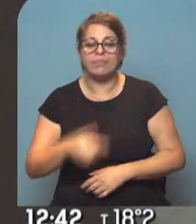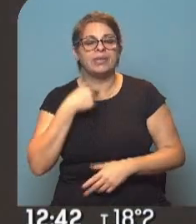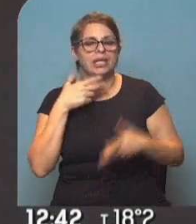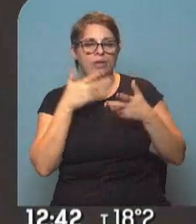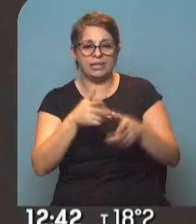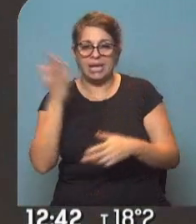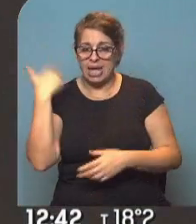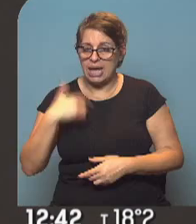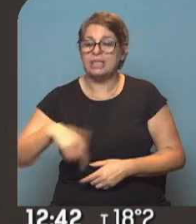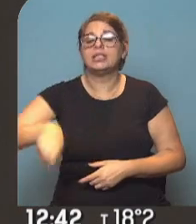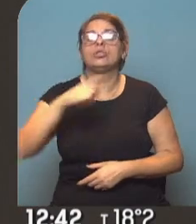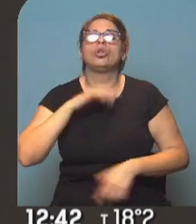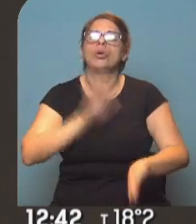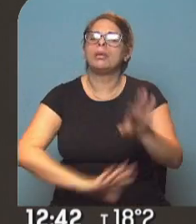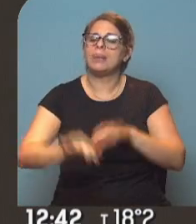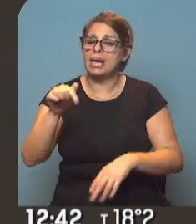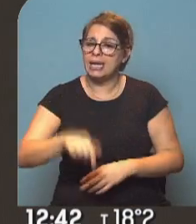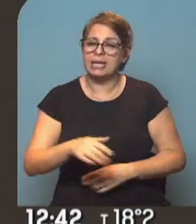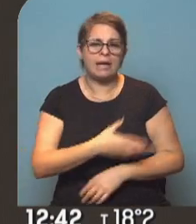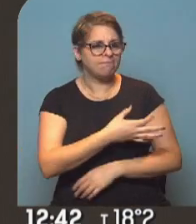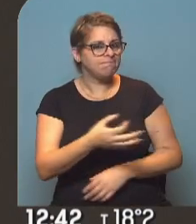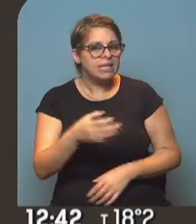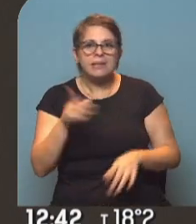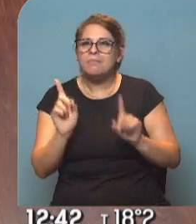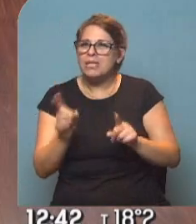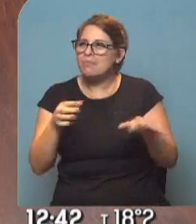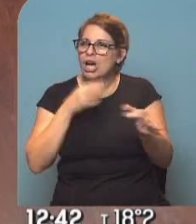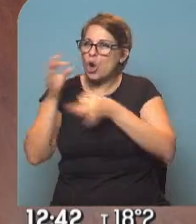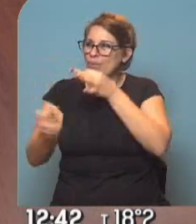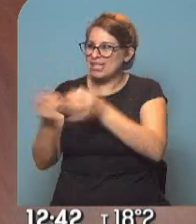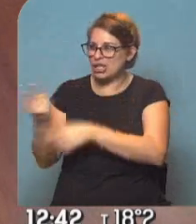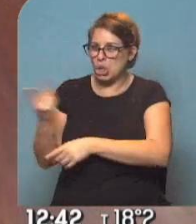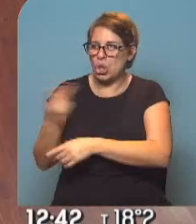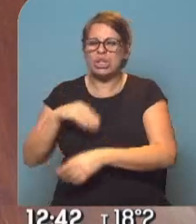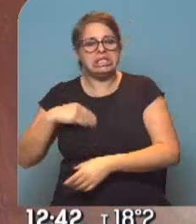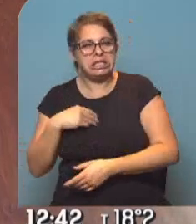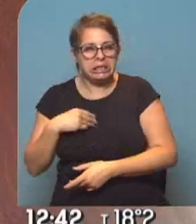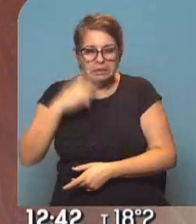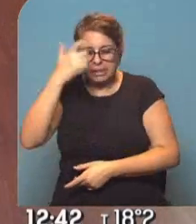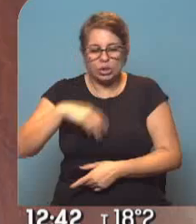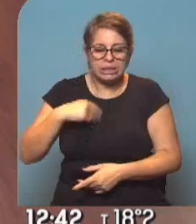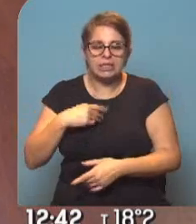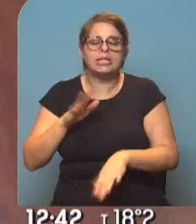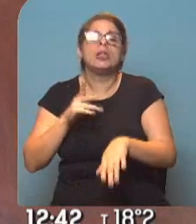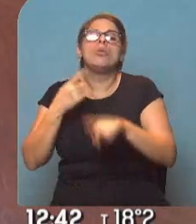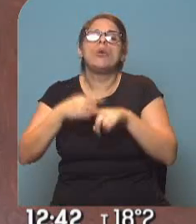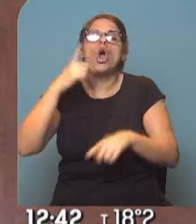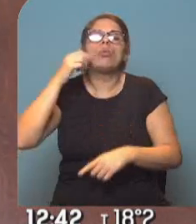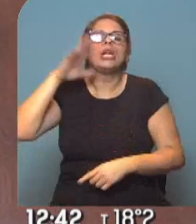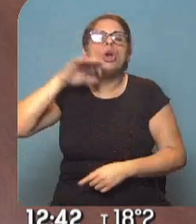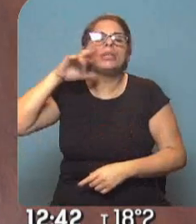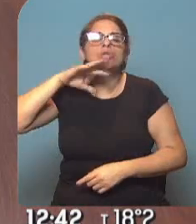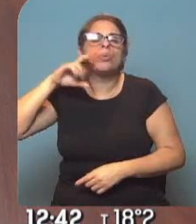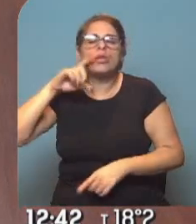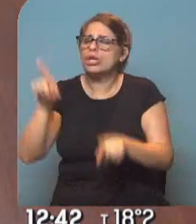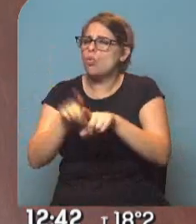cuando estábamos preparándonos aquí, fue exactamente la conversación que tuvimos con Jorge. La sensación que uno tiene con López Obrador ahora es la misma que